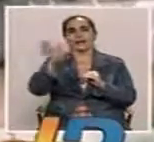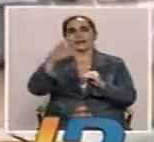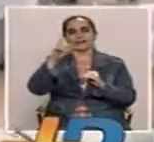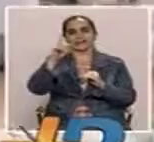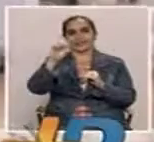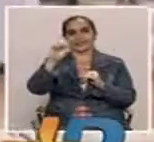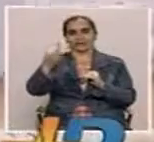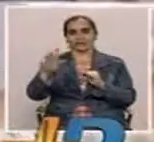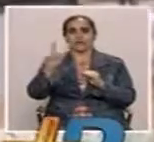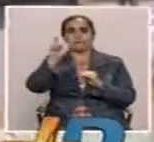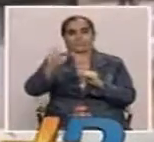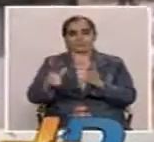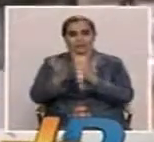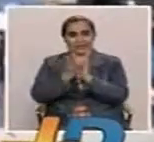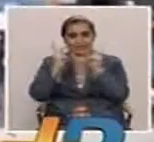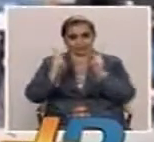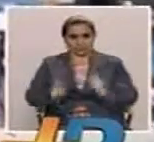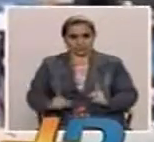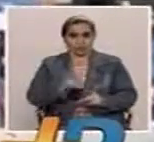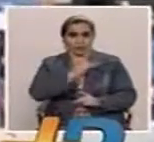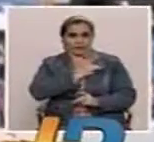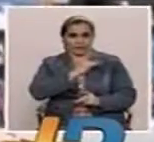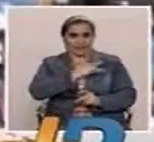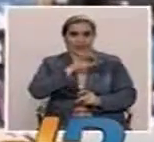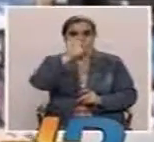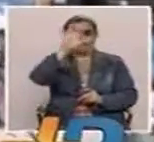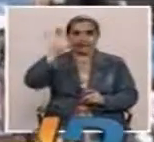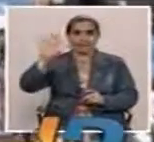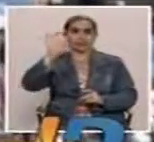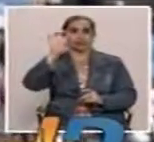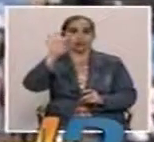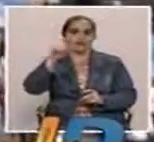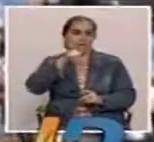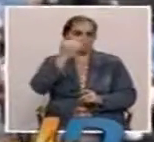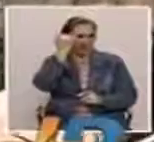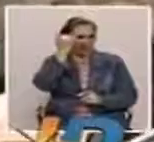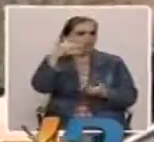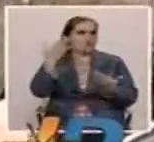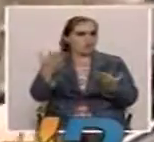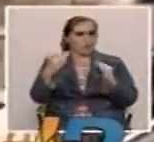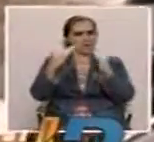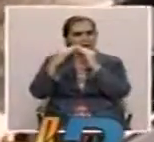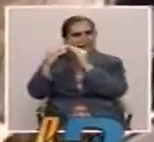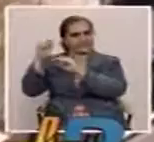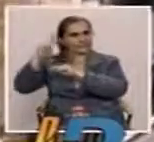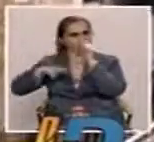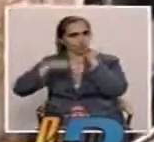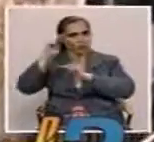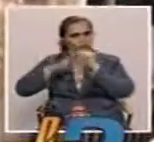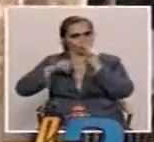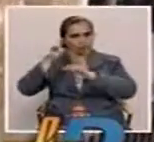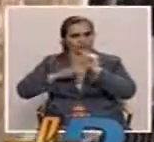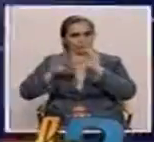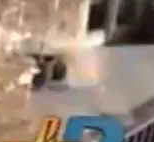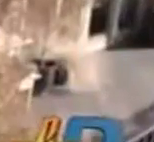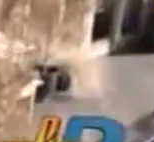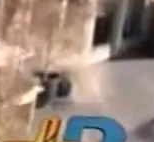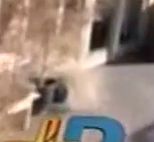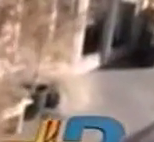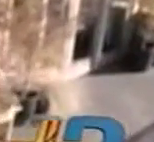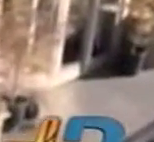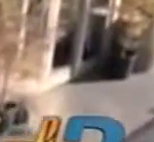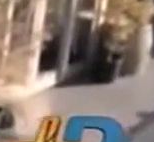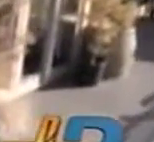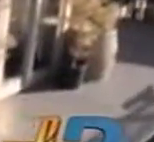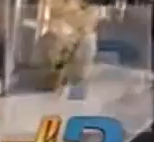estudiantes de 20 universidades de 9 países para que participen en la elaboración, diseño y operación de viviendas que se alimenten de energía solar y que